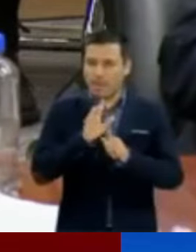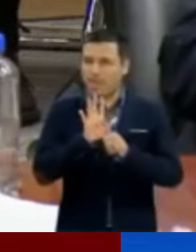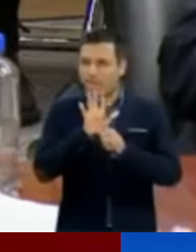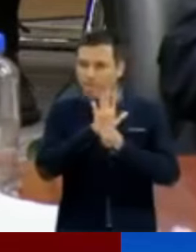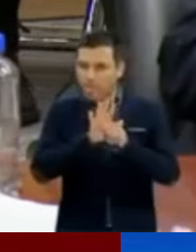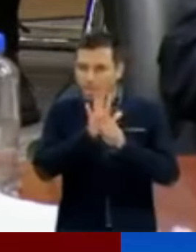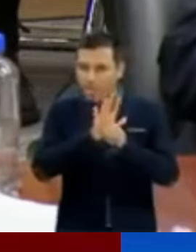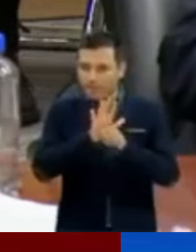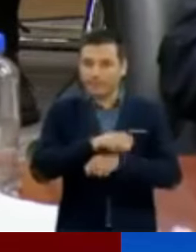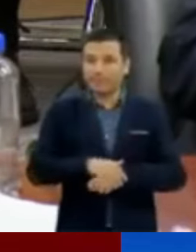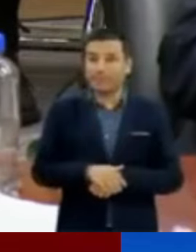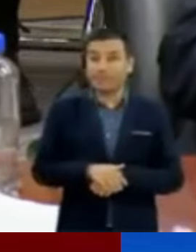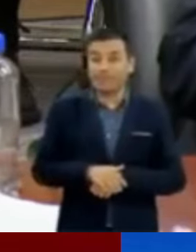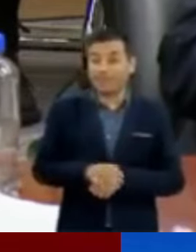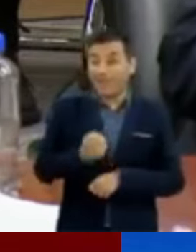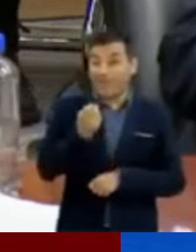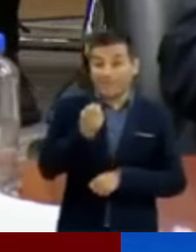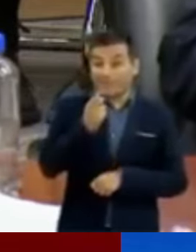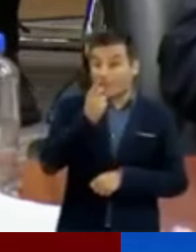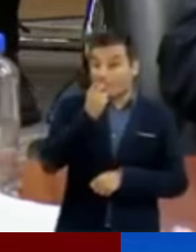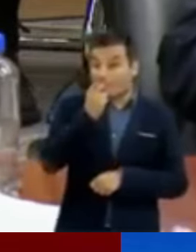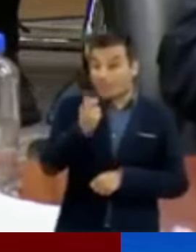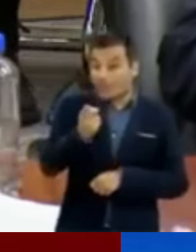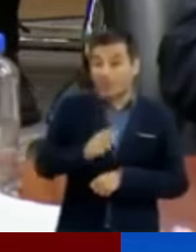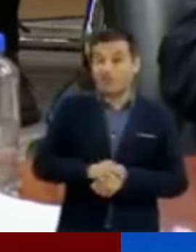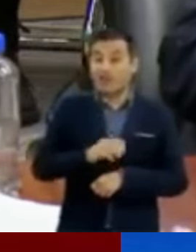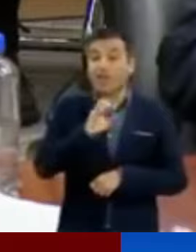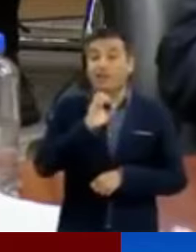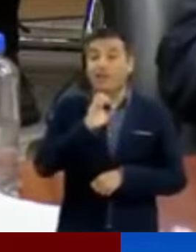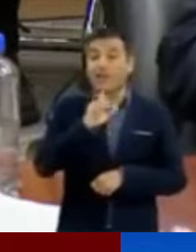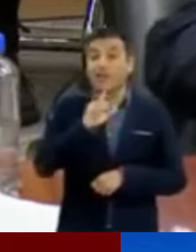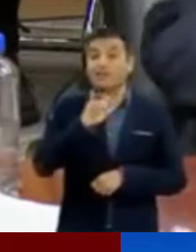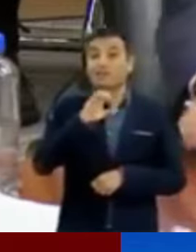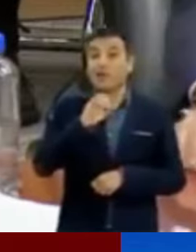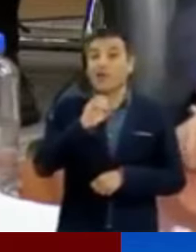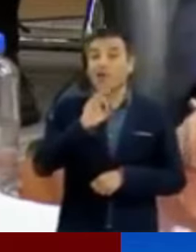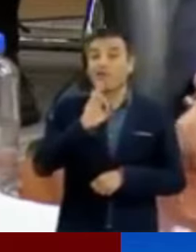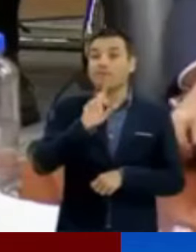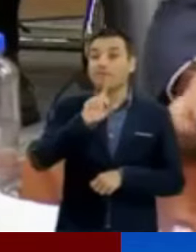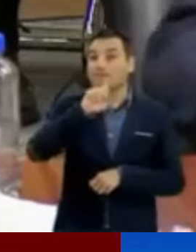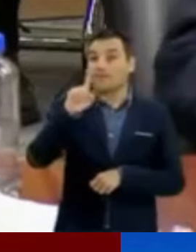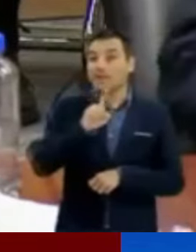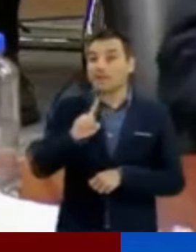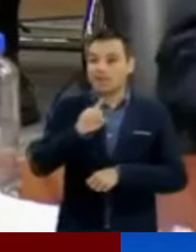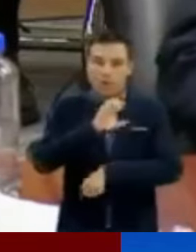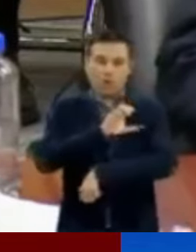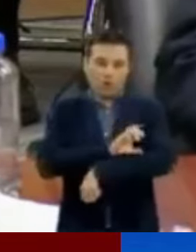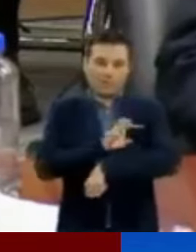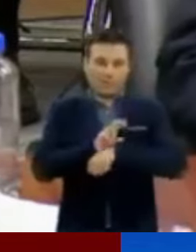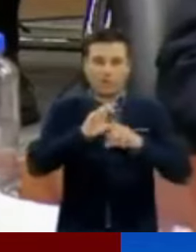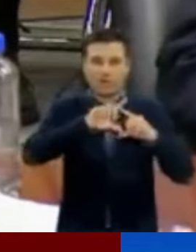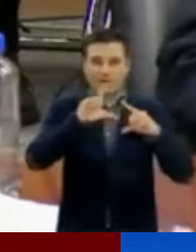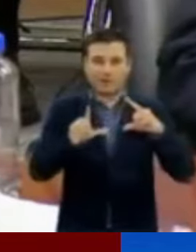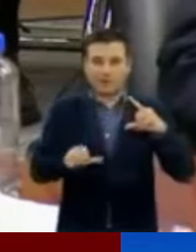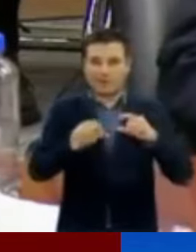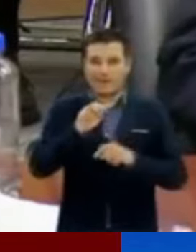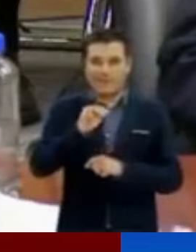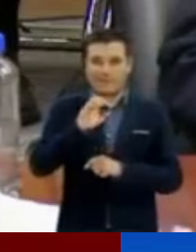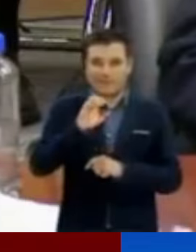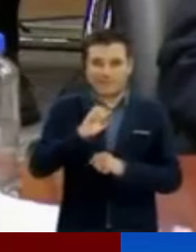que... Estas son las palabras de Eliseo Fernández, coordinador nacional de gestión de Movimiento